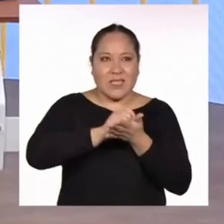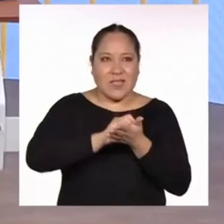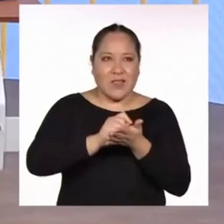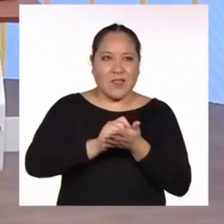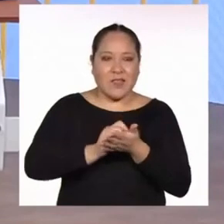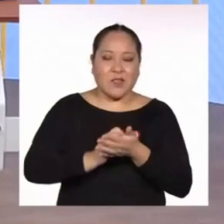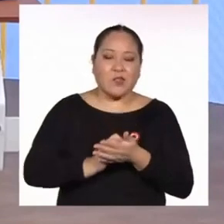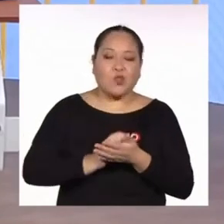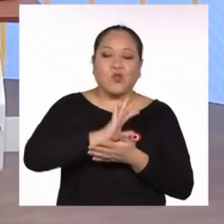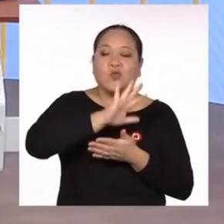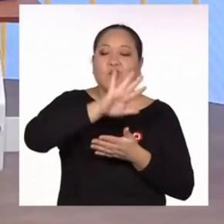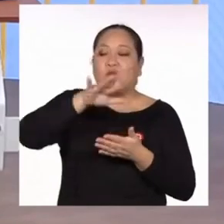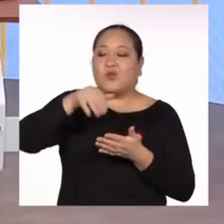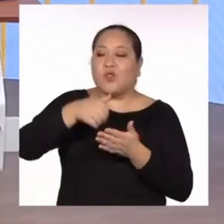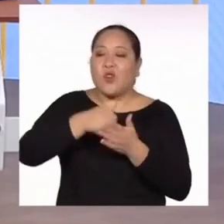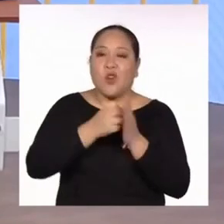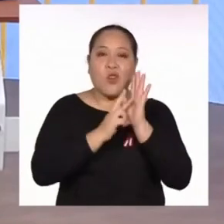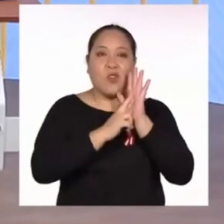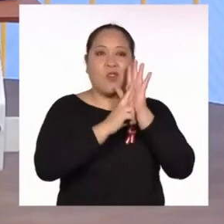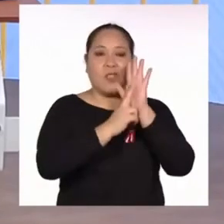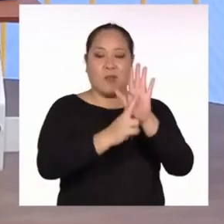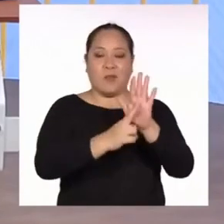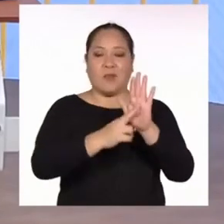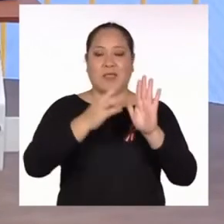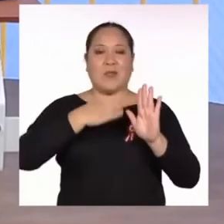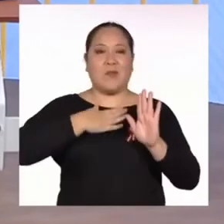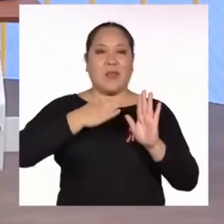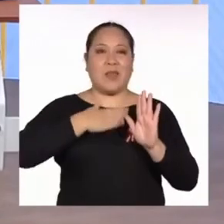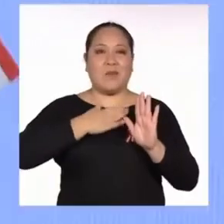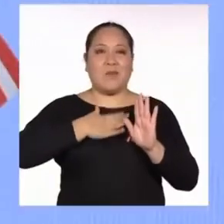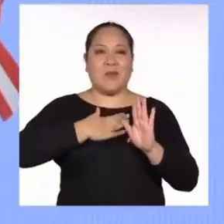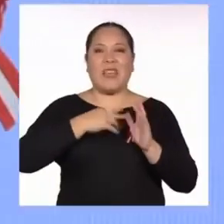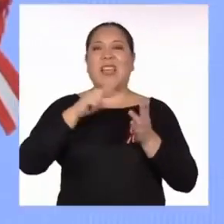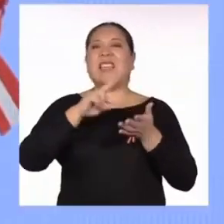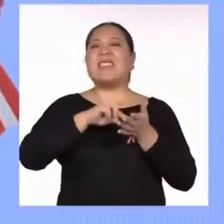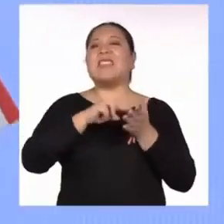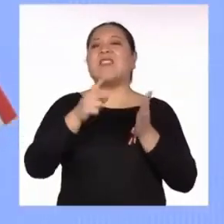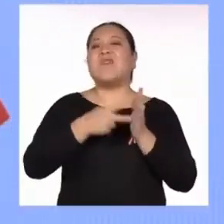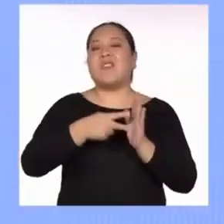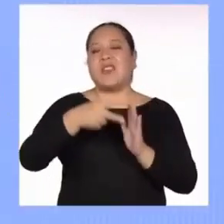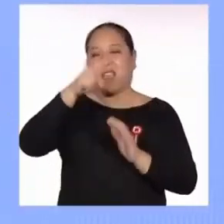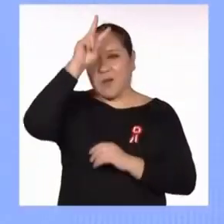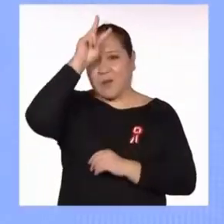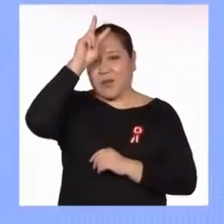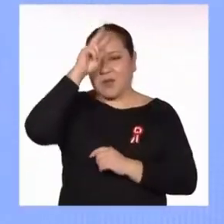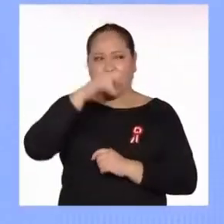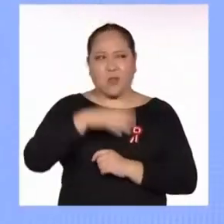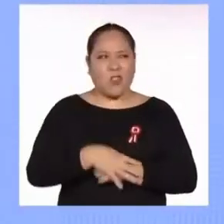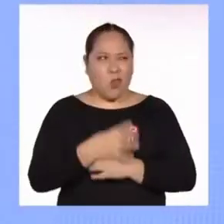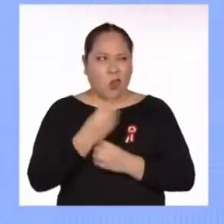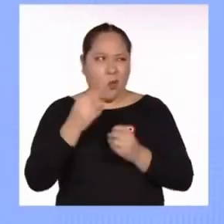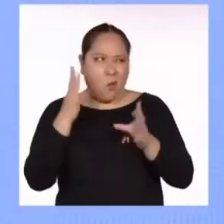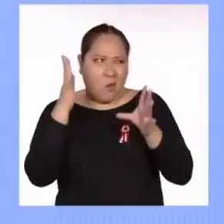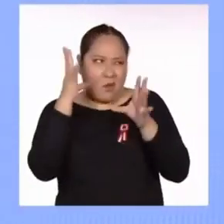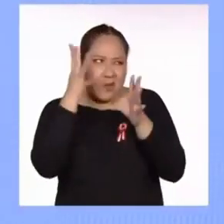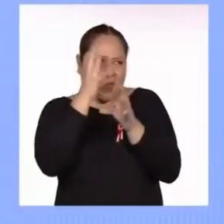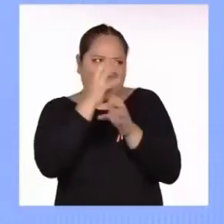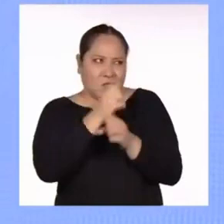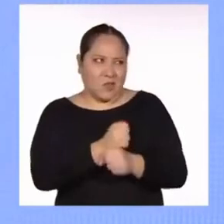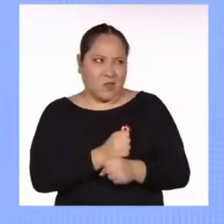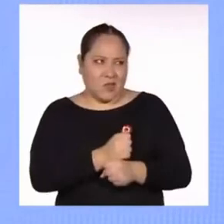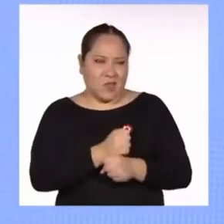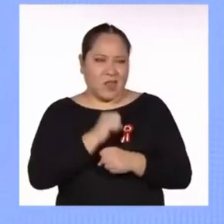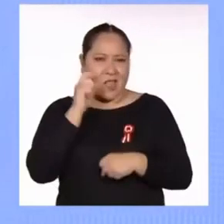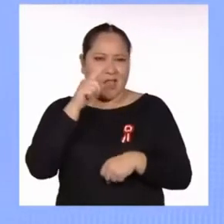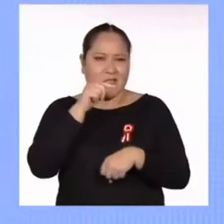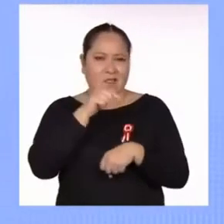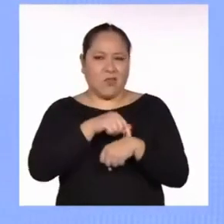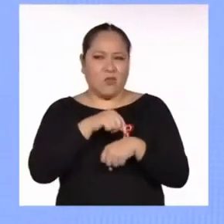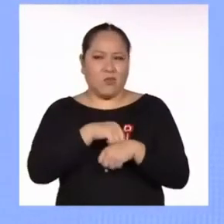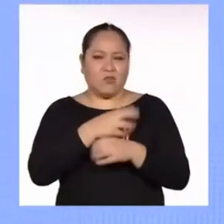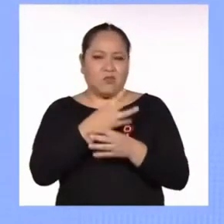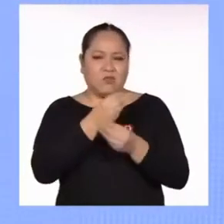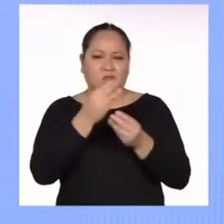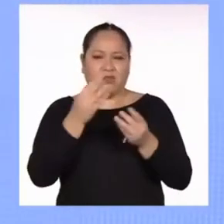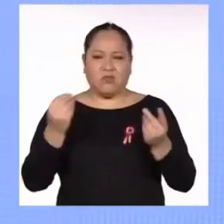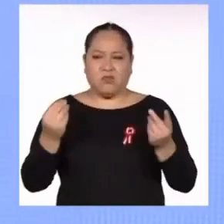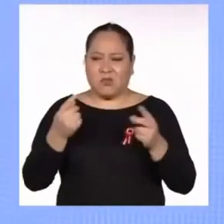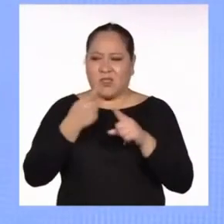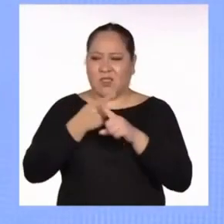todo lo que representa para mí el pero cómo vas a resumir todo ese tiempo y tanta